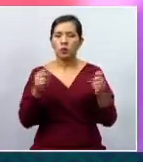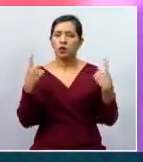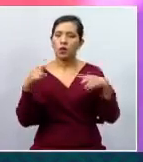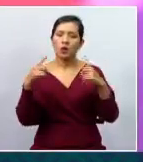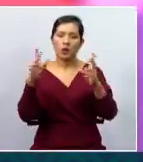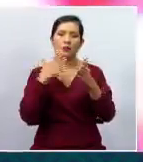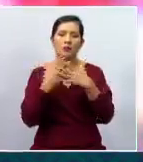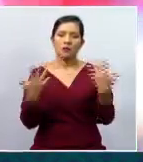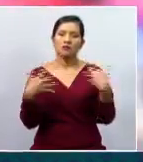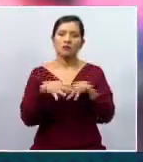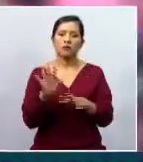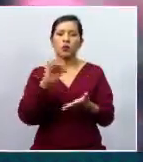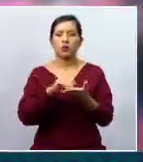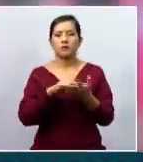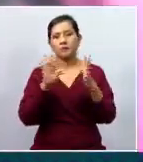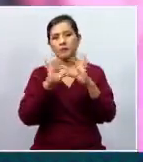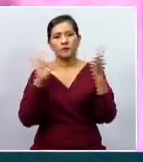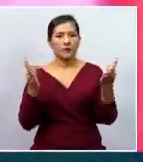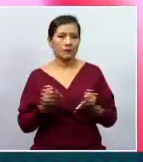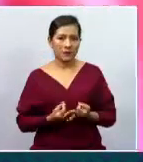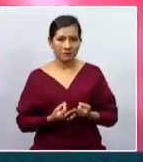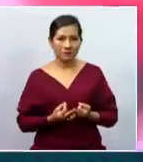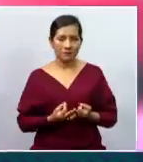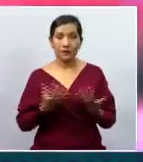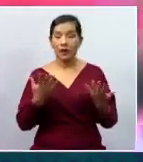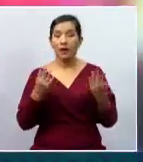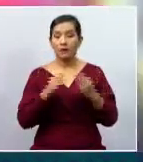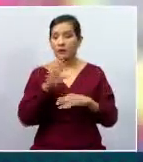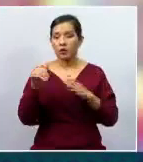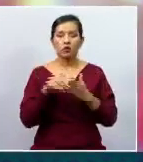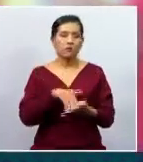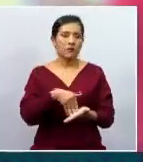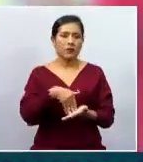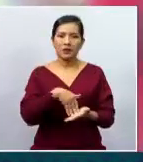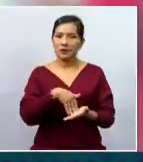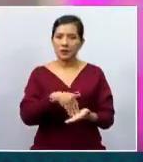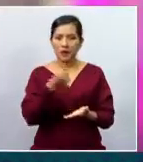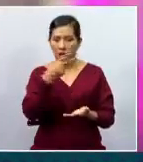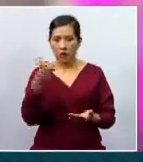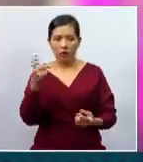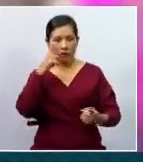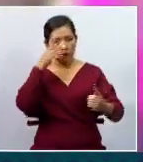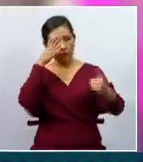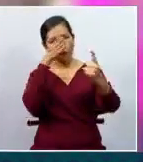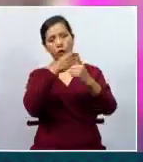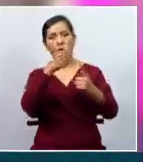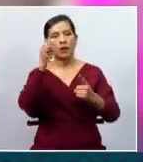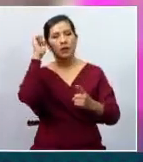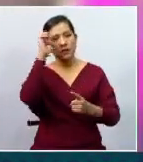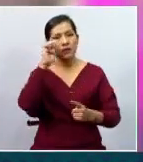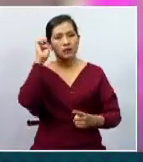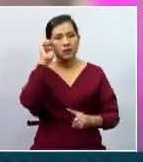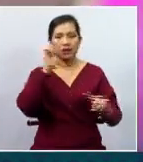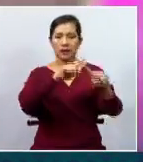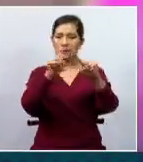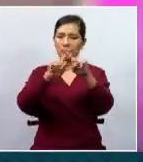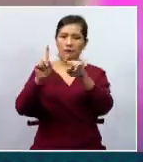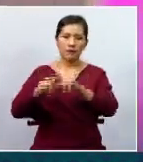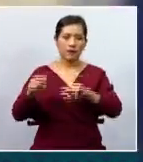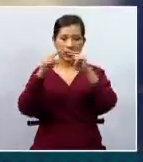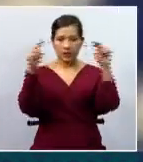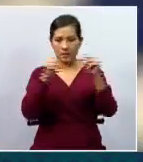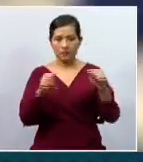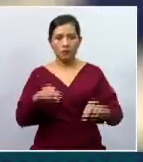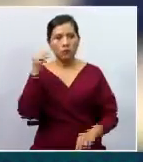reintegración familiar. Entonces, existe una debilidad en cuanto al enfoque estatal en todos los niveles de gobiernos responsables de